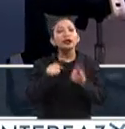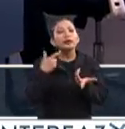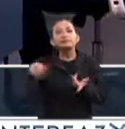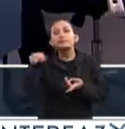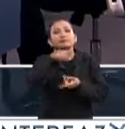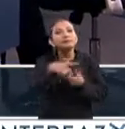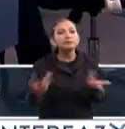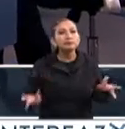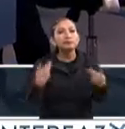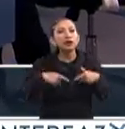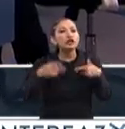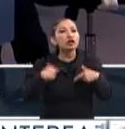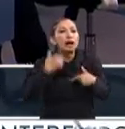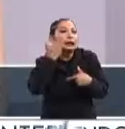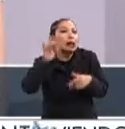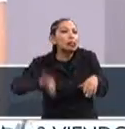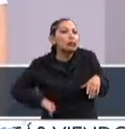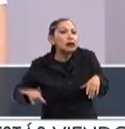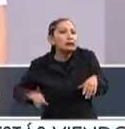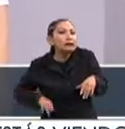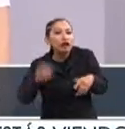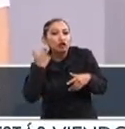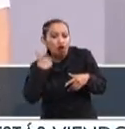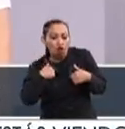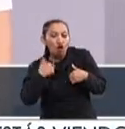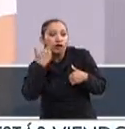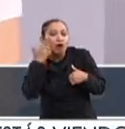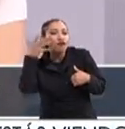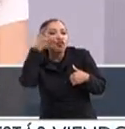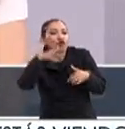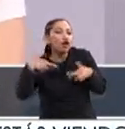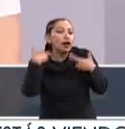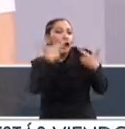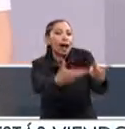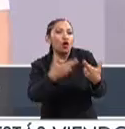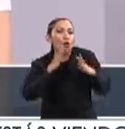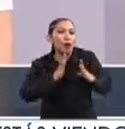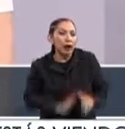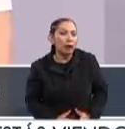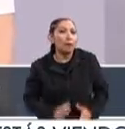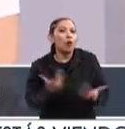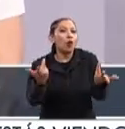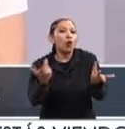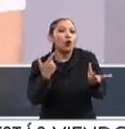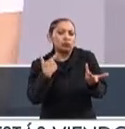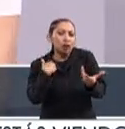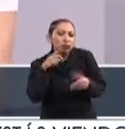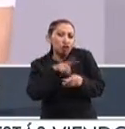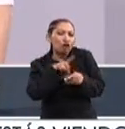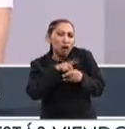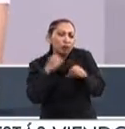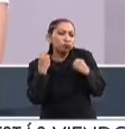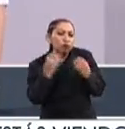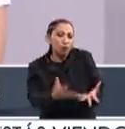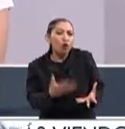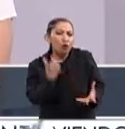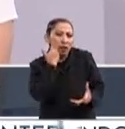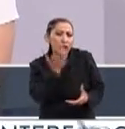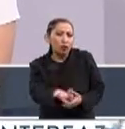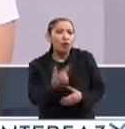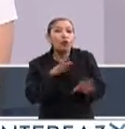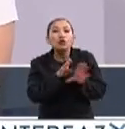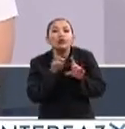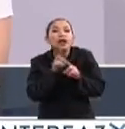tener la población más información acerca de educación para aprender a ser donadores, o incluso